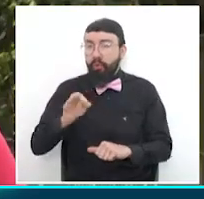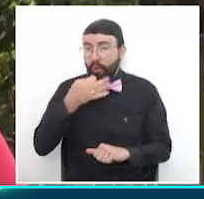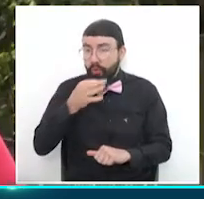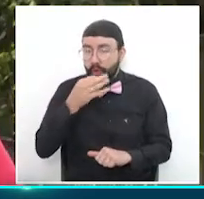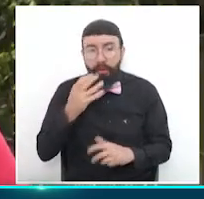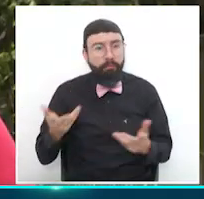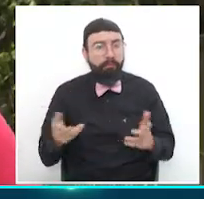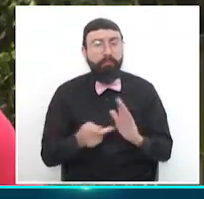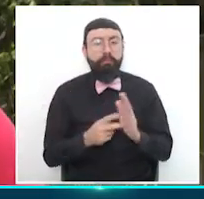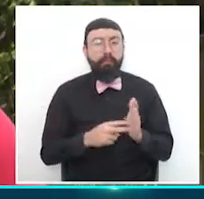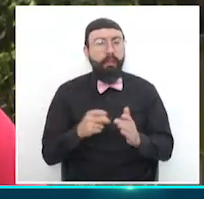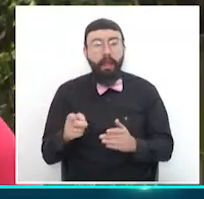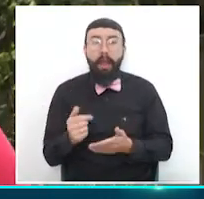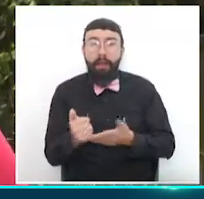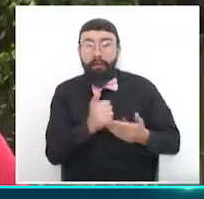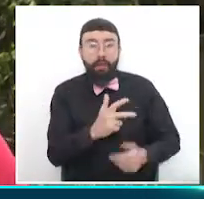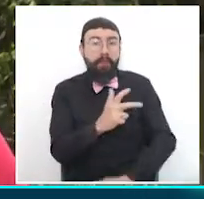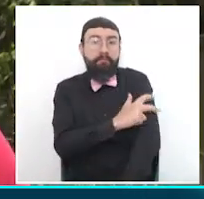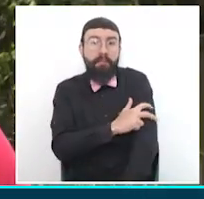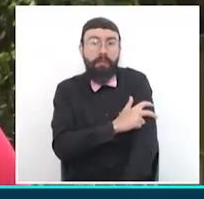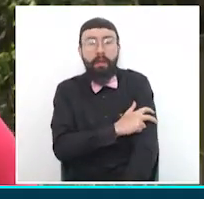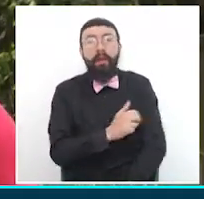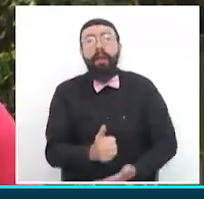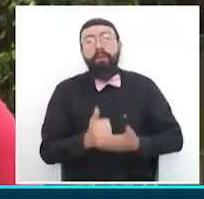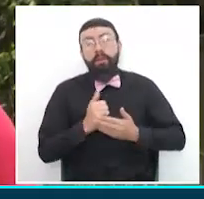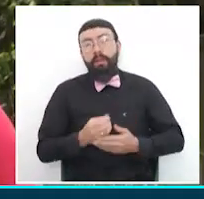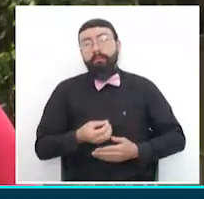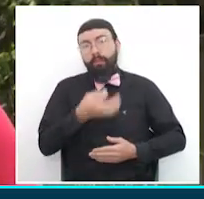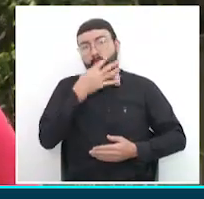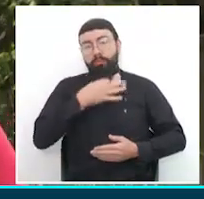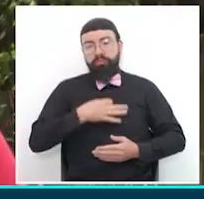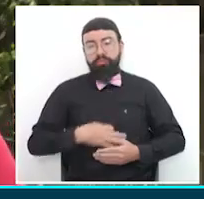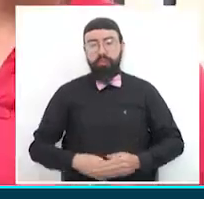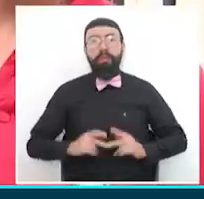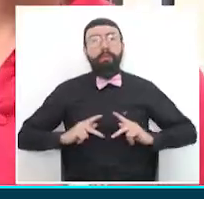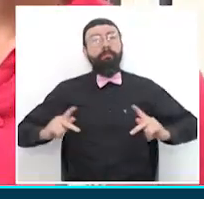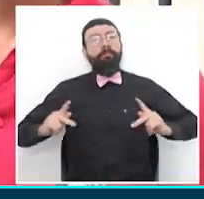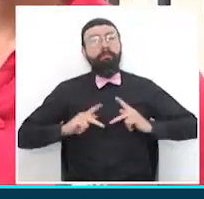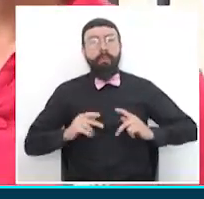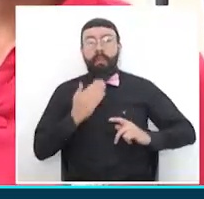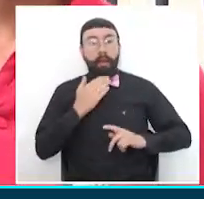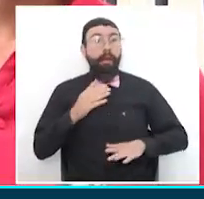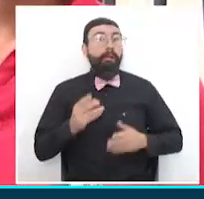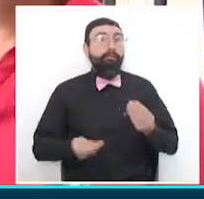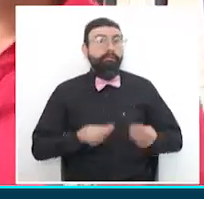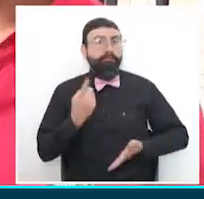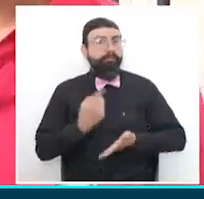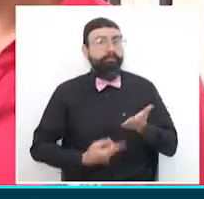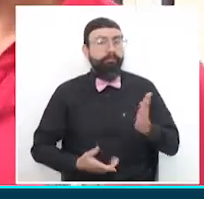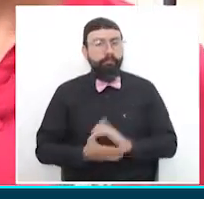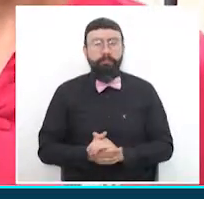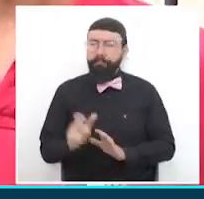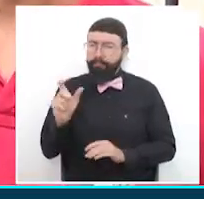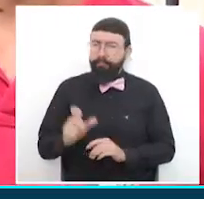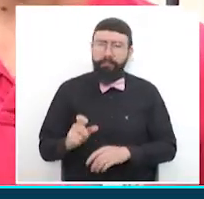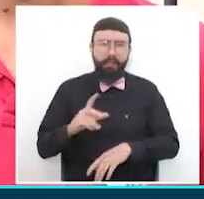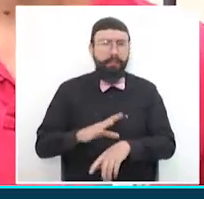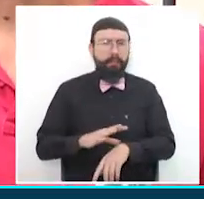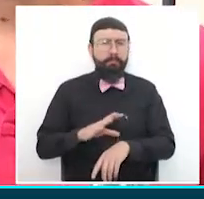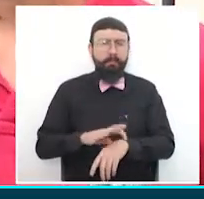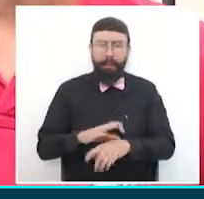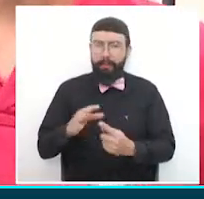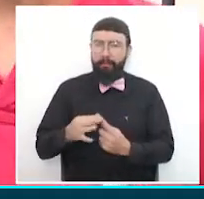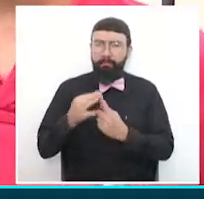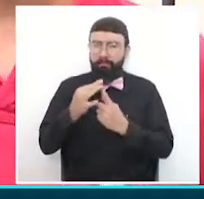carga del músculo para que el aire entre más fácil a los pulmones, con pacientes sedados completamente. El especialista en medicina crítica señaló que,